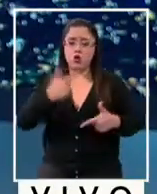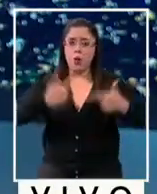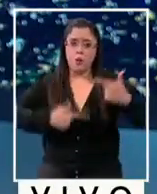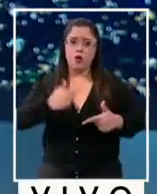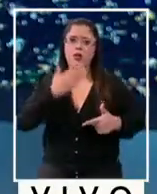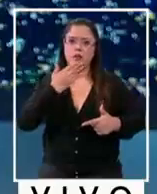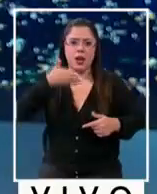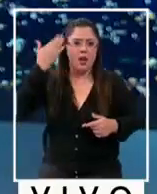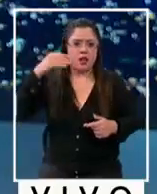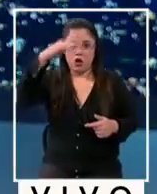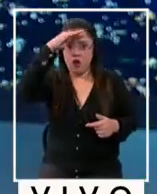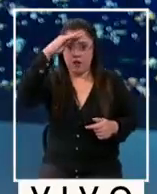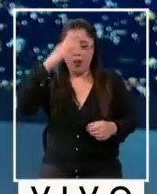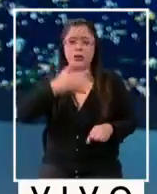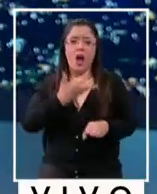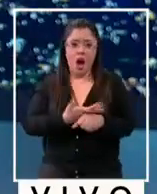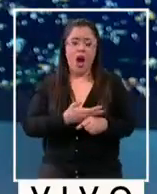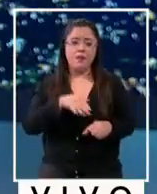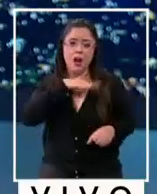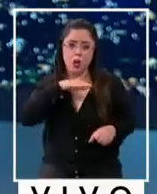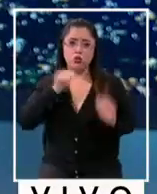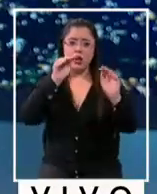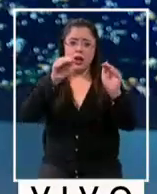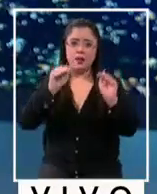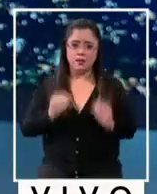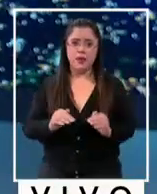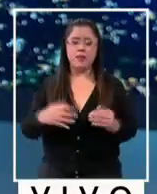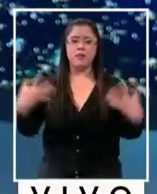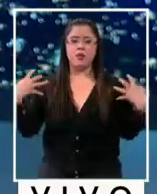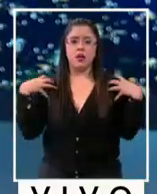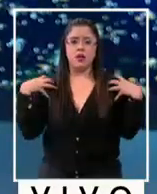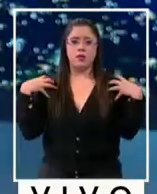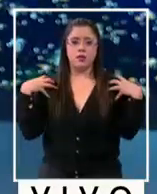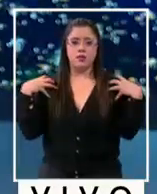confianza, existen para ocupar ese mismo cargo. Hoy, en CNN.